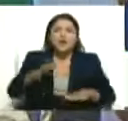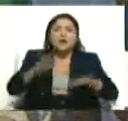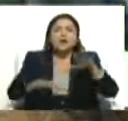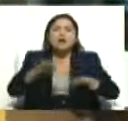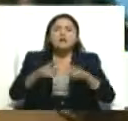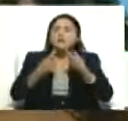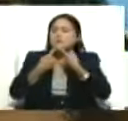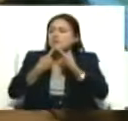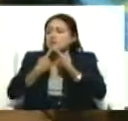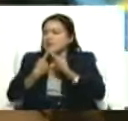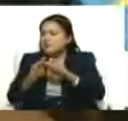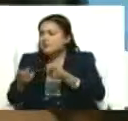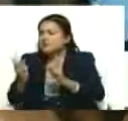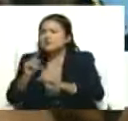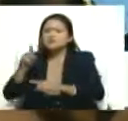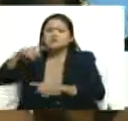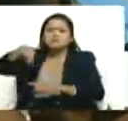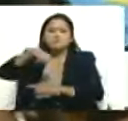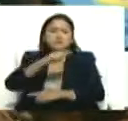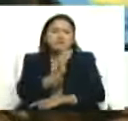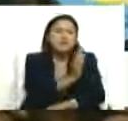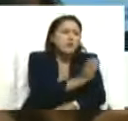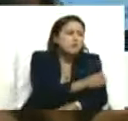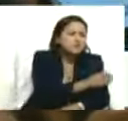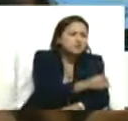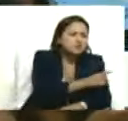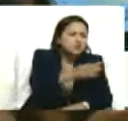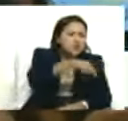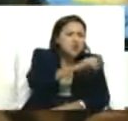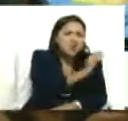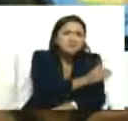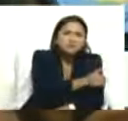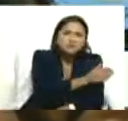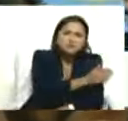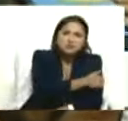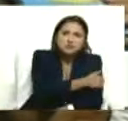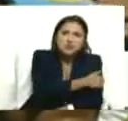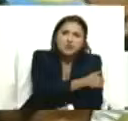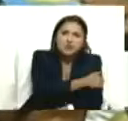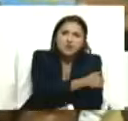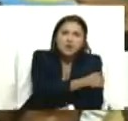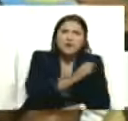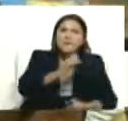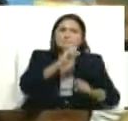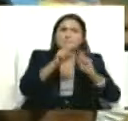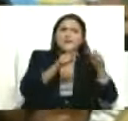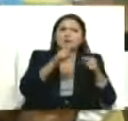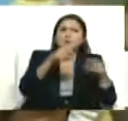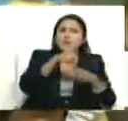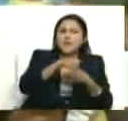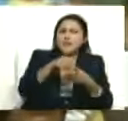argumentan de la oposición que no hay que consultarle al pueblo.